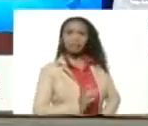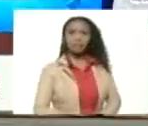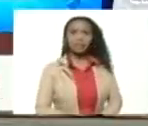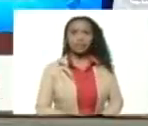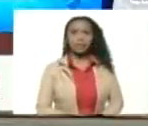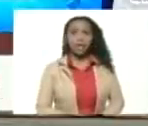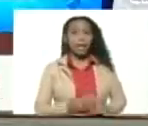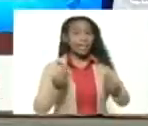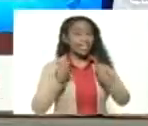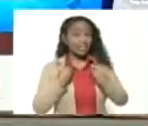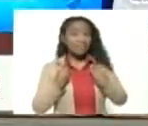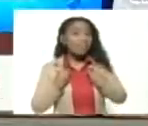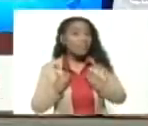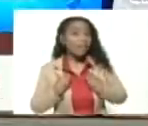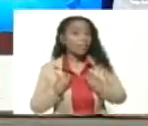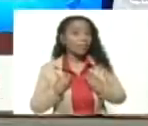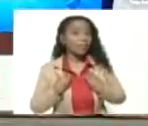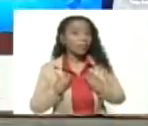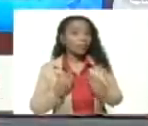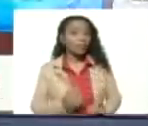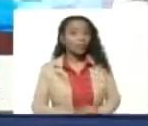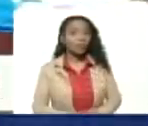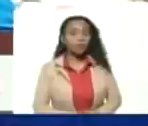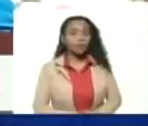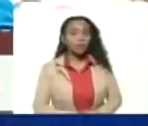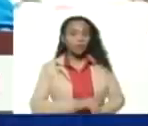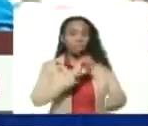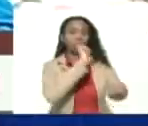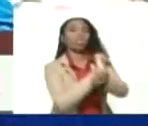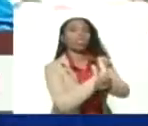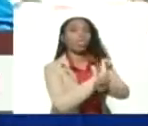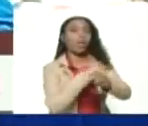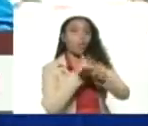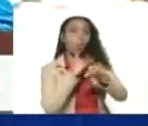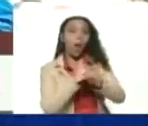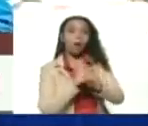Están viviendo en esclavismo.